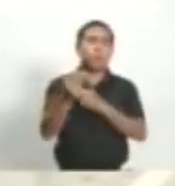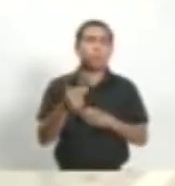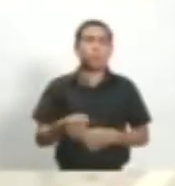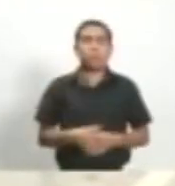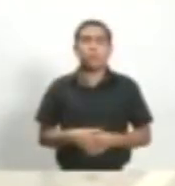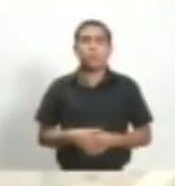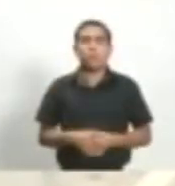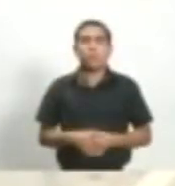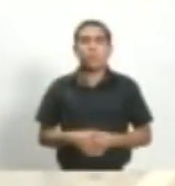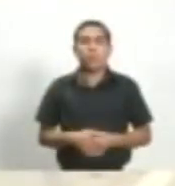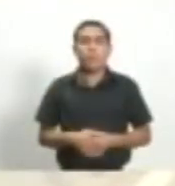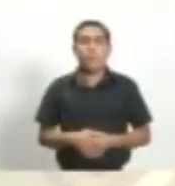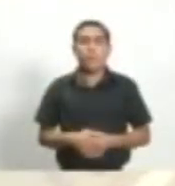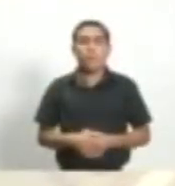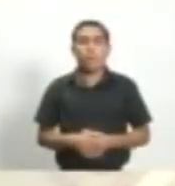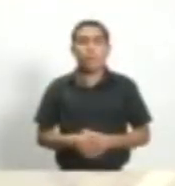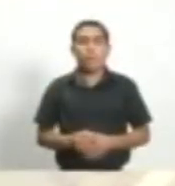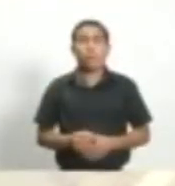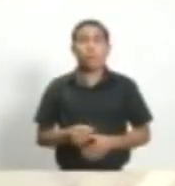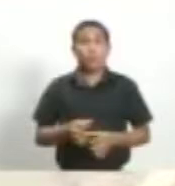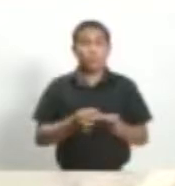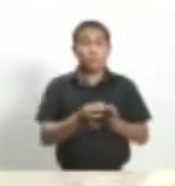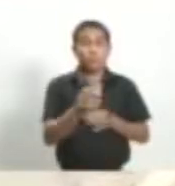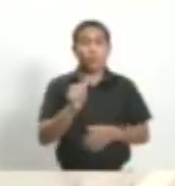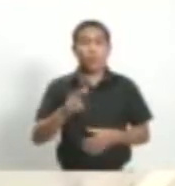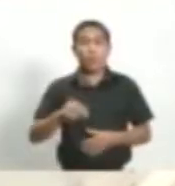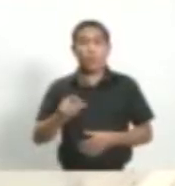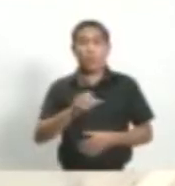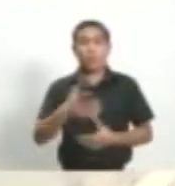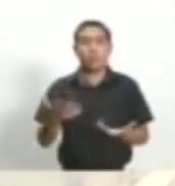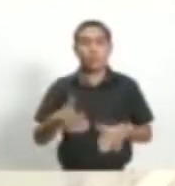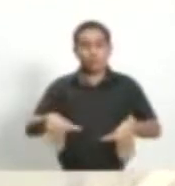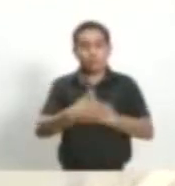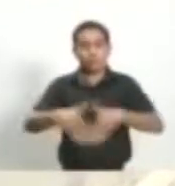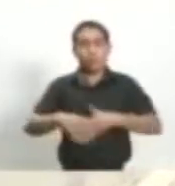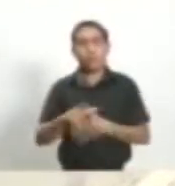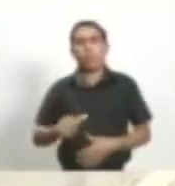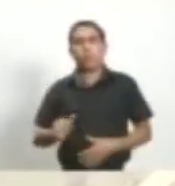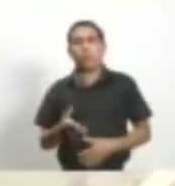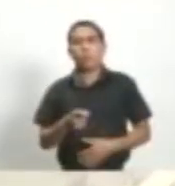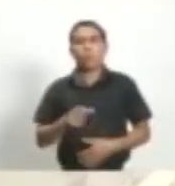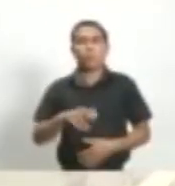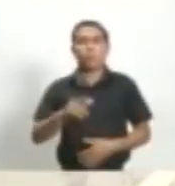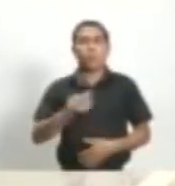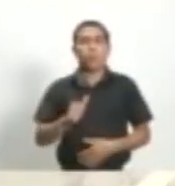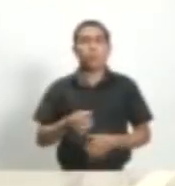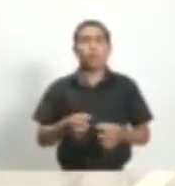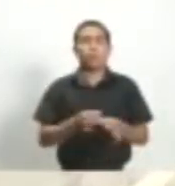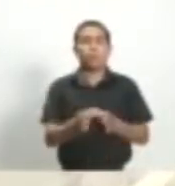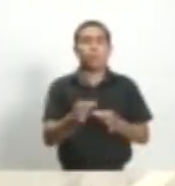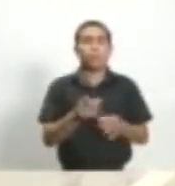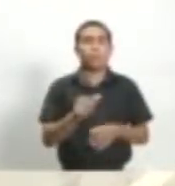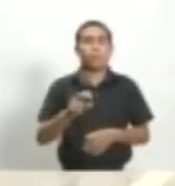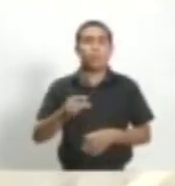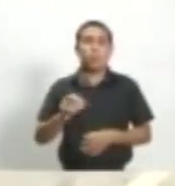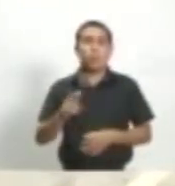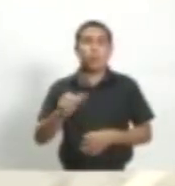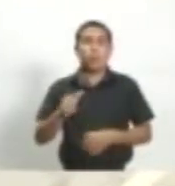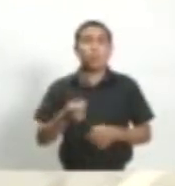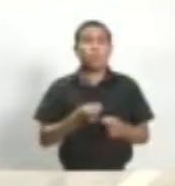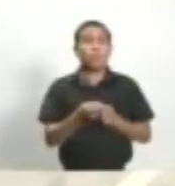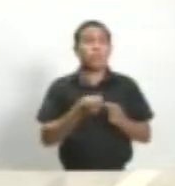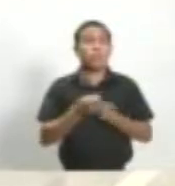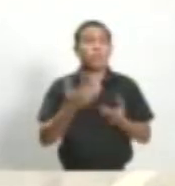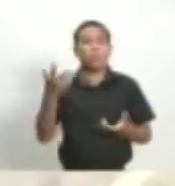Este remoto lugar, pueblito Los Andes, ubicado en la Vía de la Gloria hacia el municipio de Santana, en el sur del departamento del Magdalena,